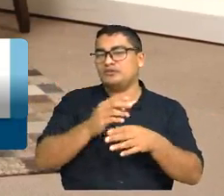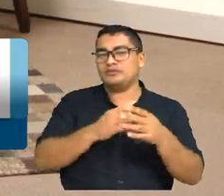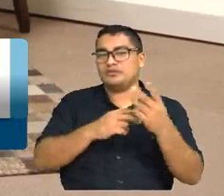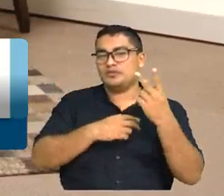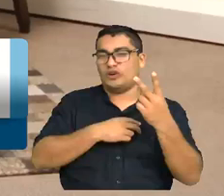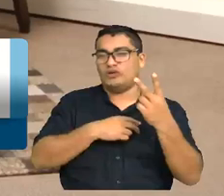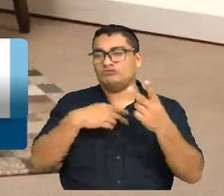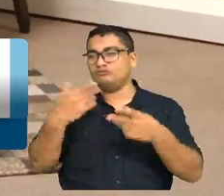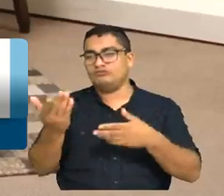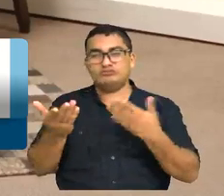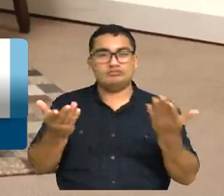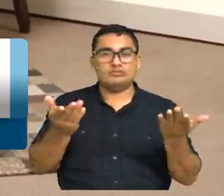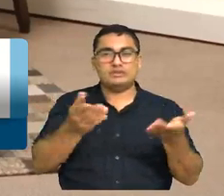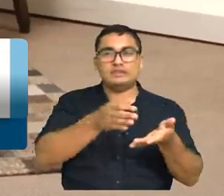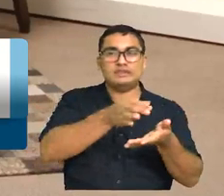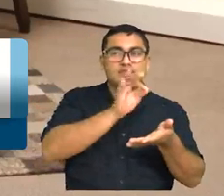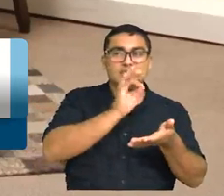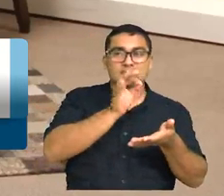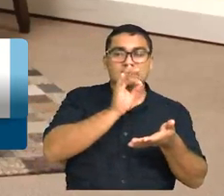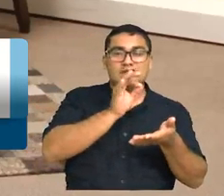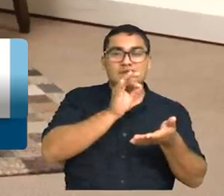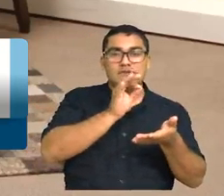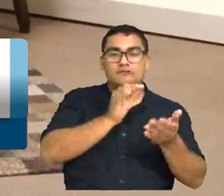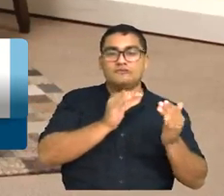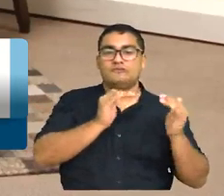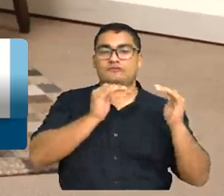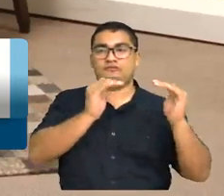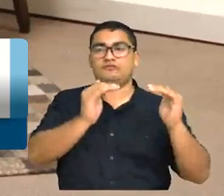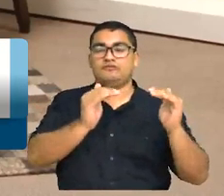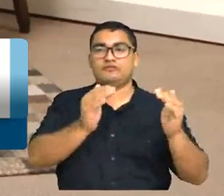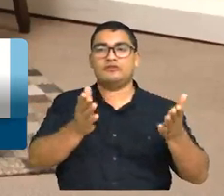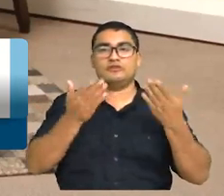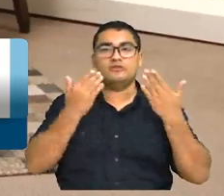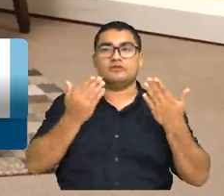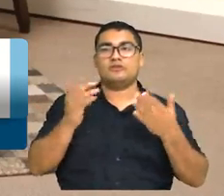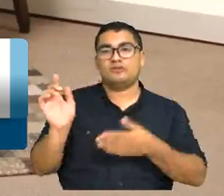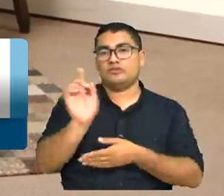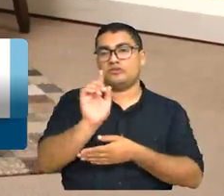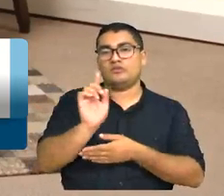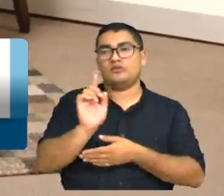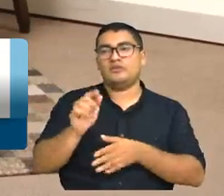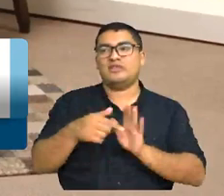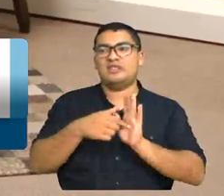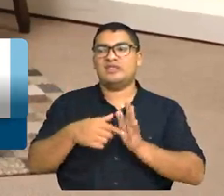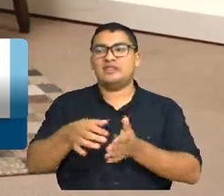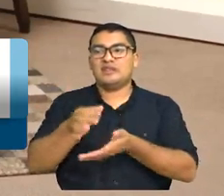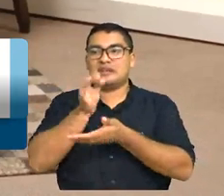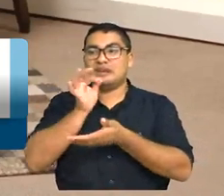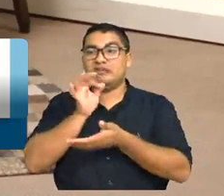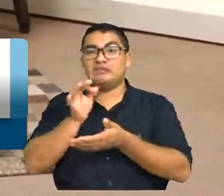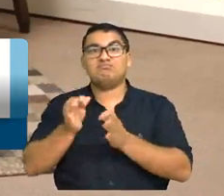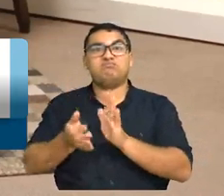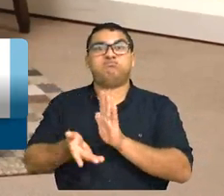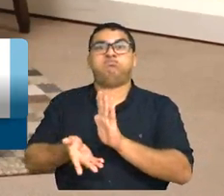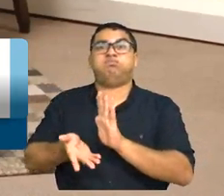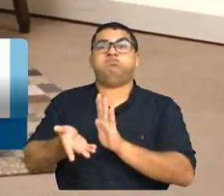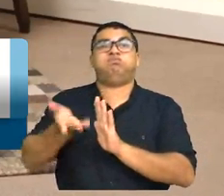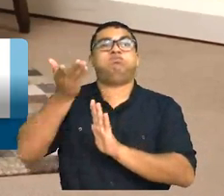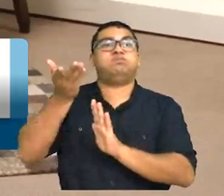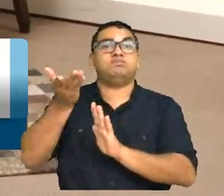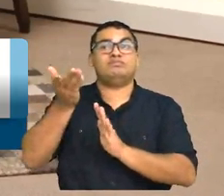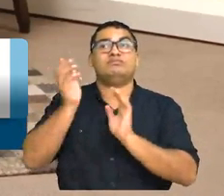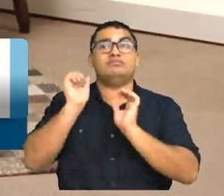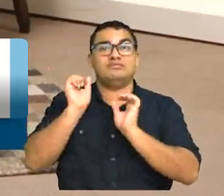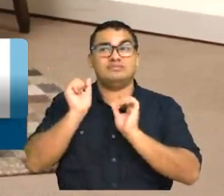población es de que el café controla la temperatura. Eso es mentira. El café lo que hace más bien es aumentar la temperatura corporal, porque